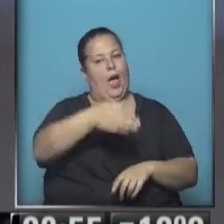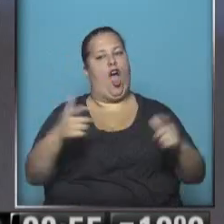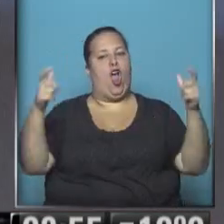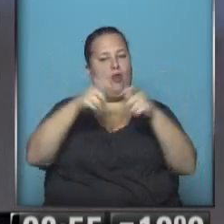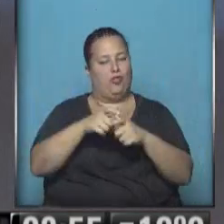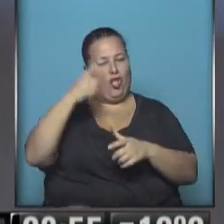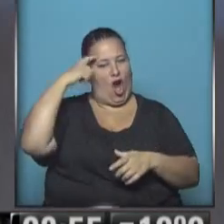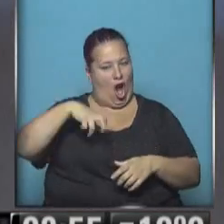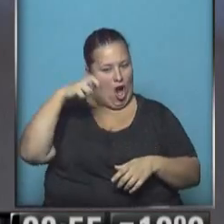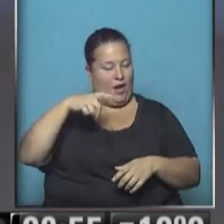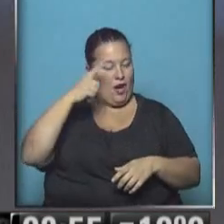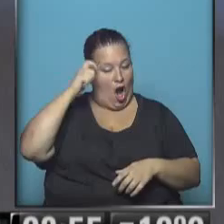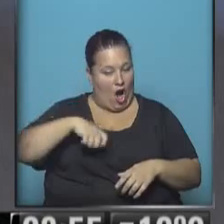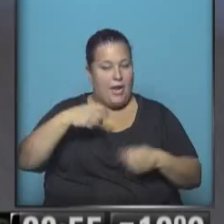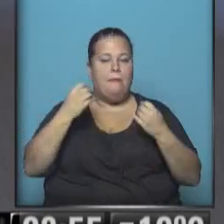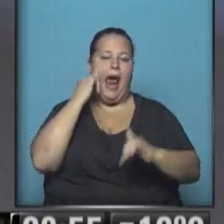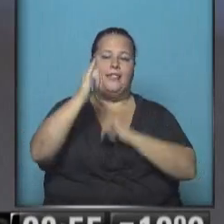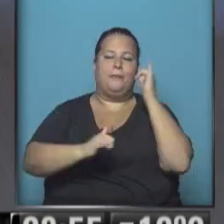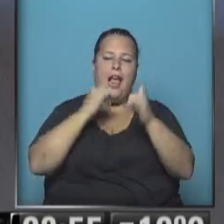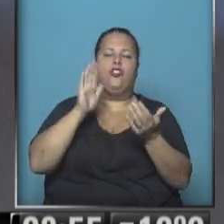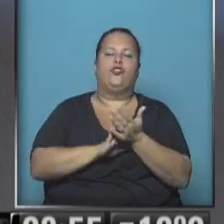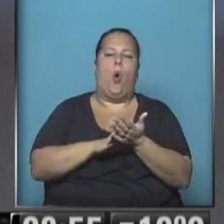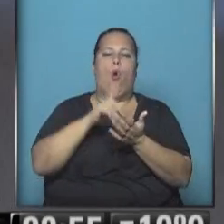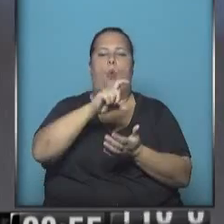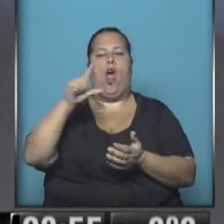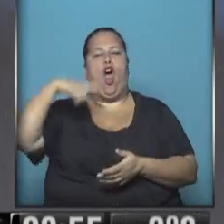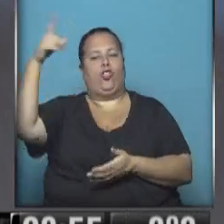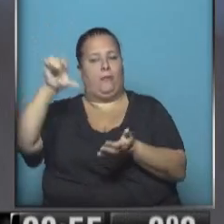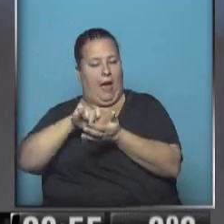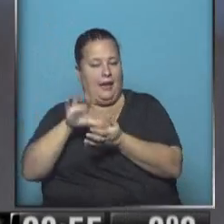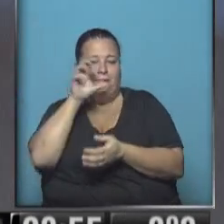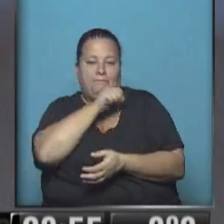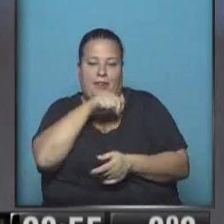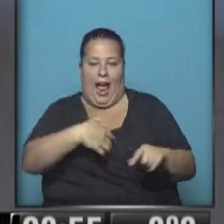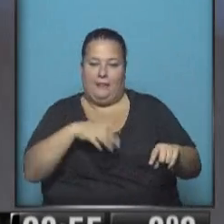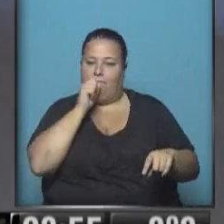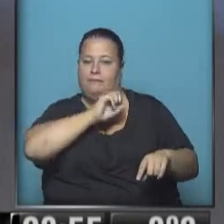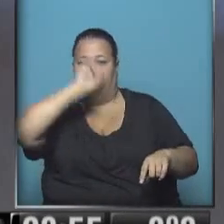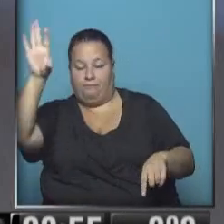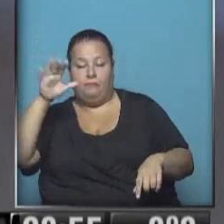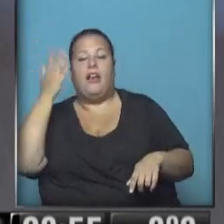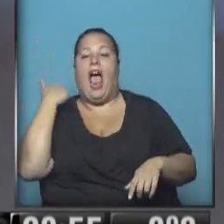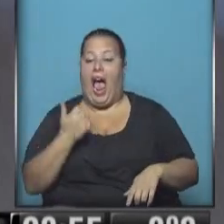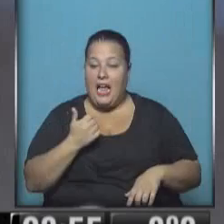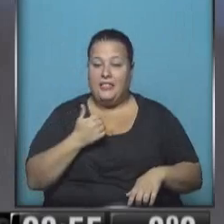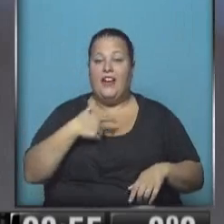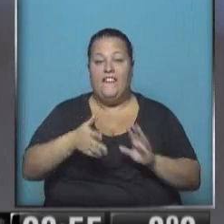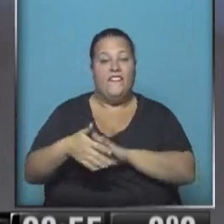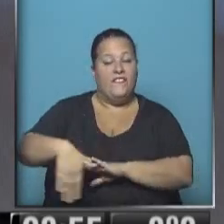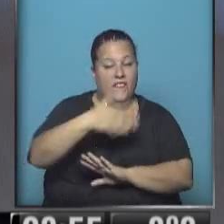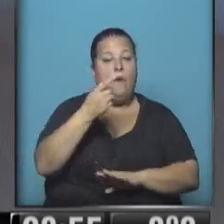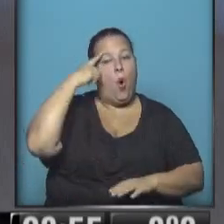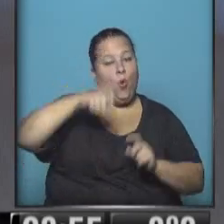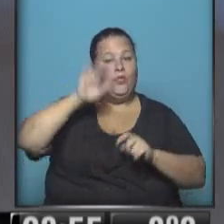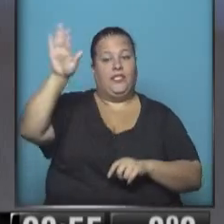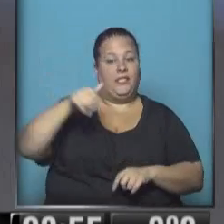bicameral para dar explicaciones sobre cuentas en el exterior no declaradas en nuestro país bueno ayer estaba previsto que vaya porque la